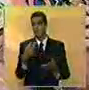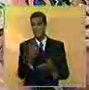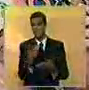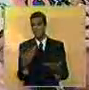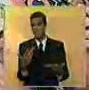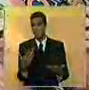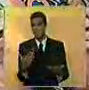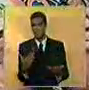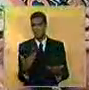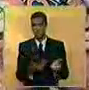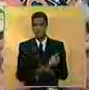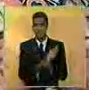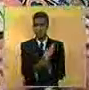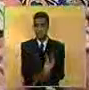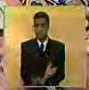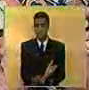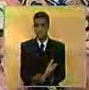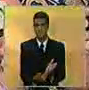entonces le otorgan